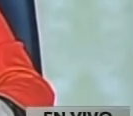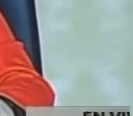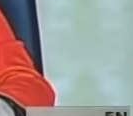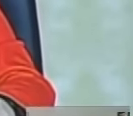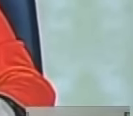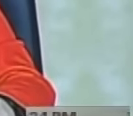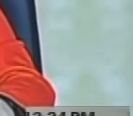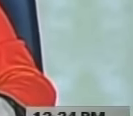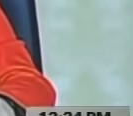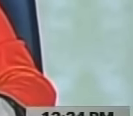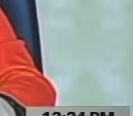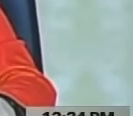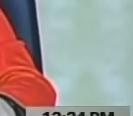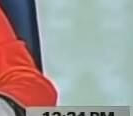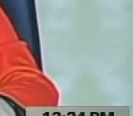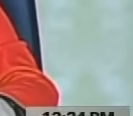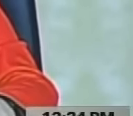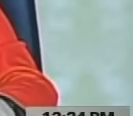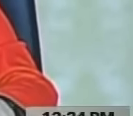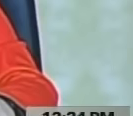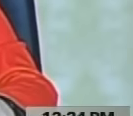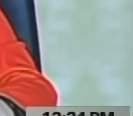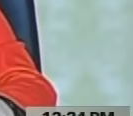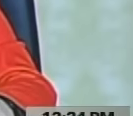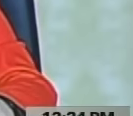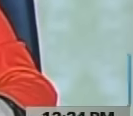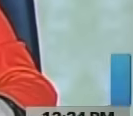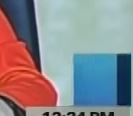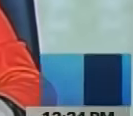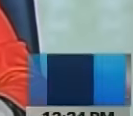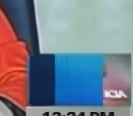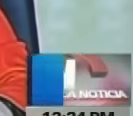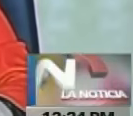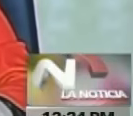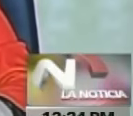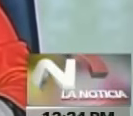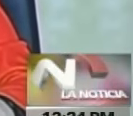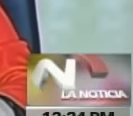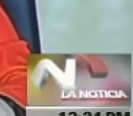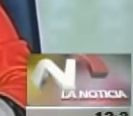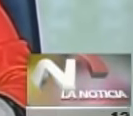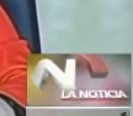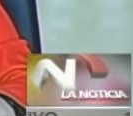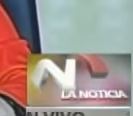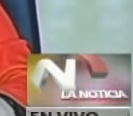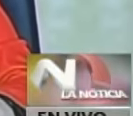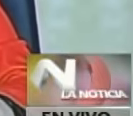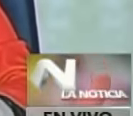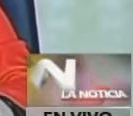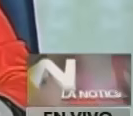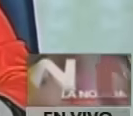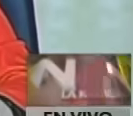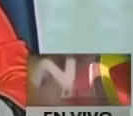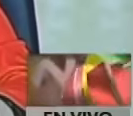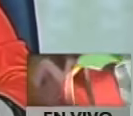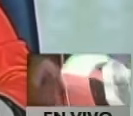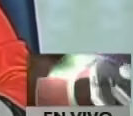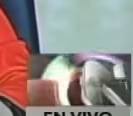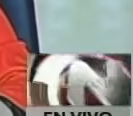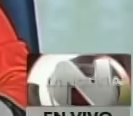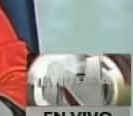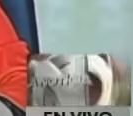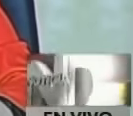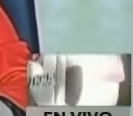Brasil, víctima de las violentas y salvajes represiones policiales de un gobierno